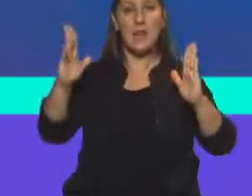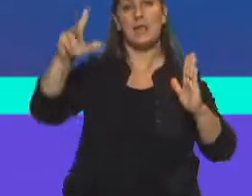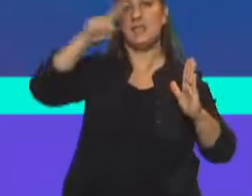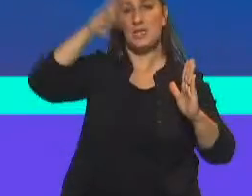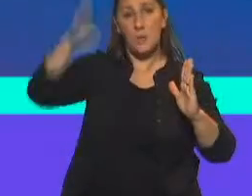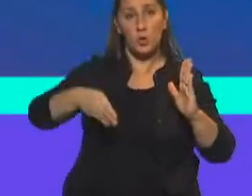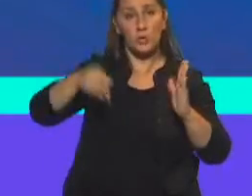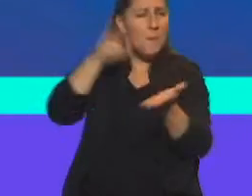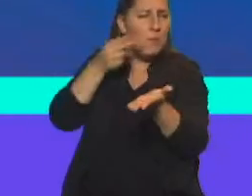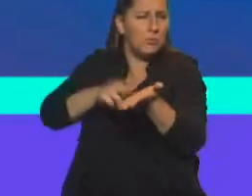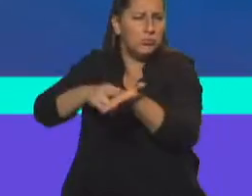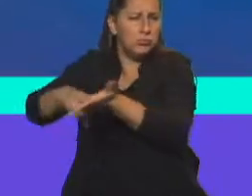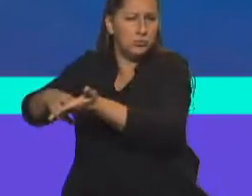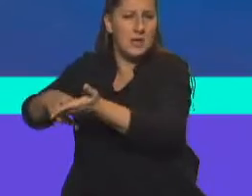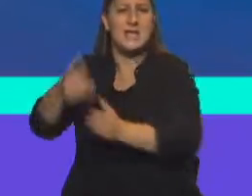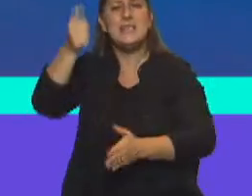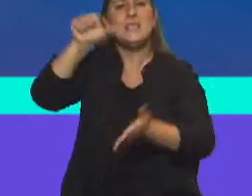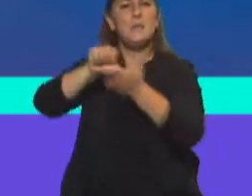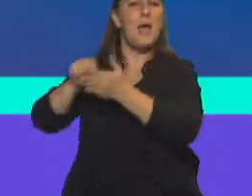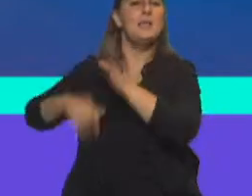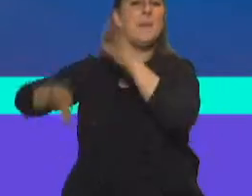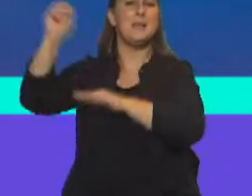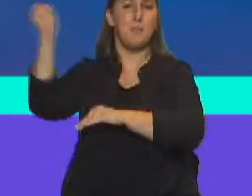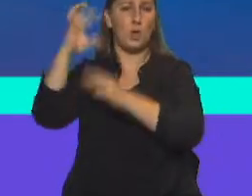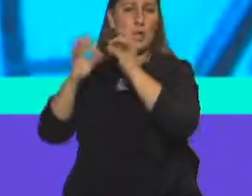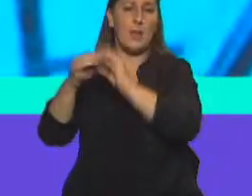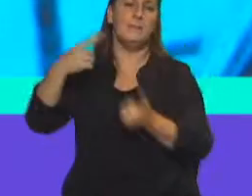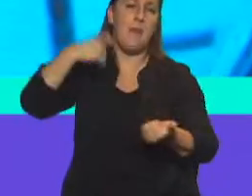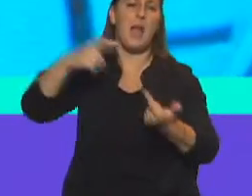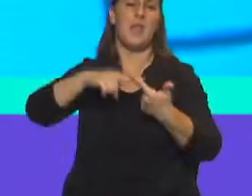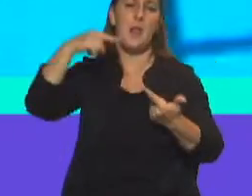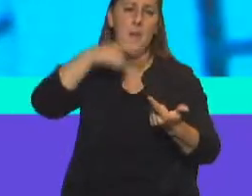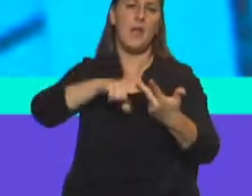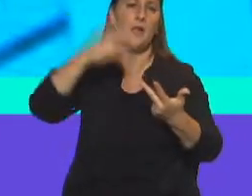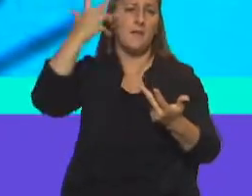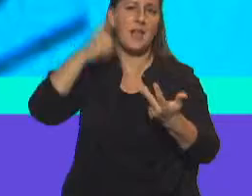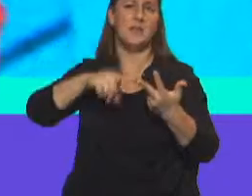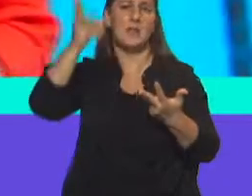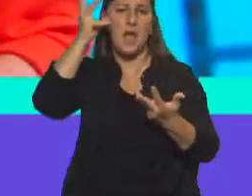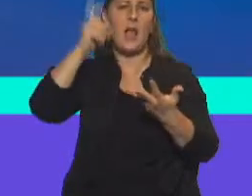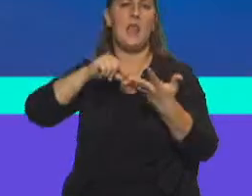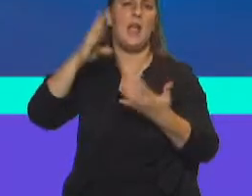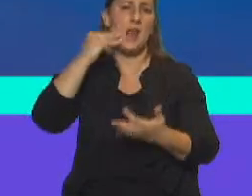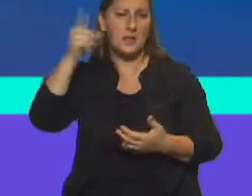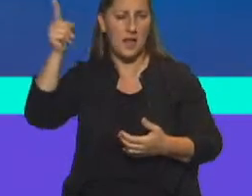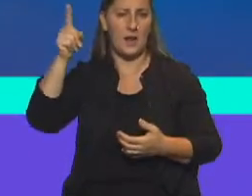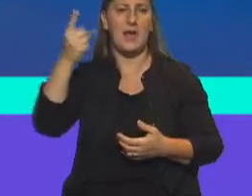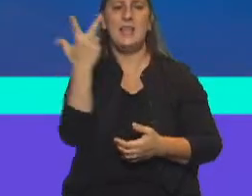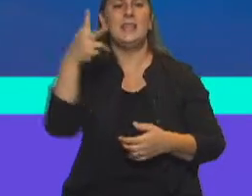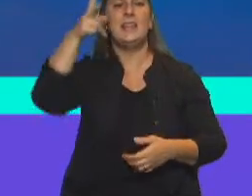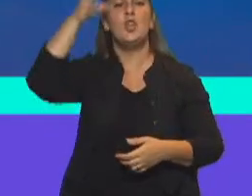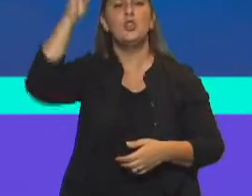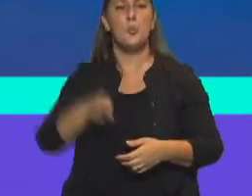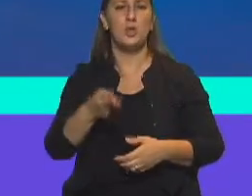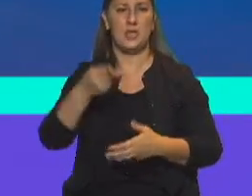37% son impuestos. Los 6 países más importantes de Europa, ahí está España, Alemania, Francia, Italia, Reino Unido, 38% de